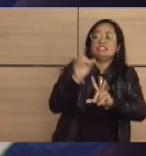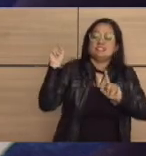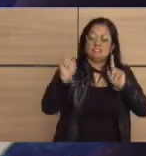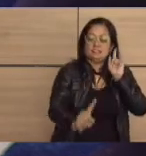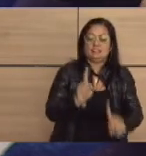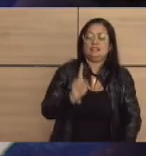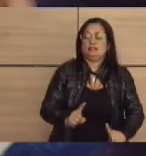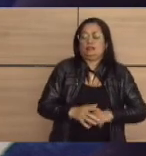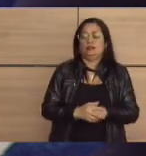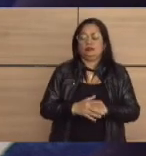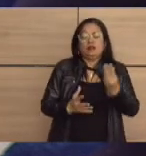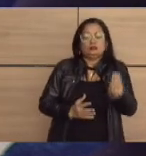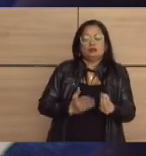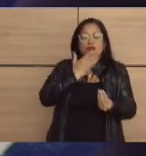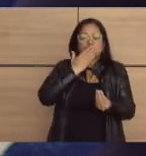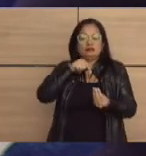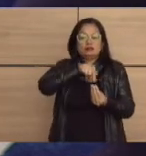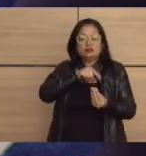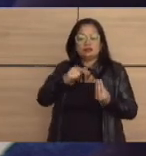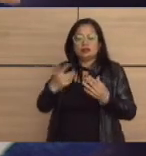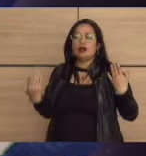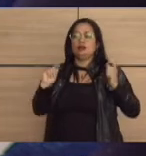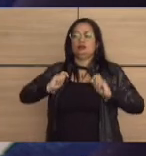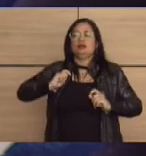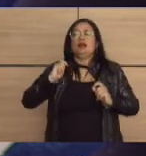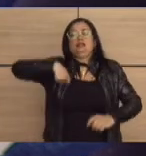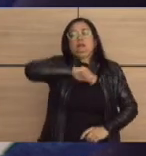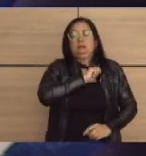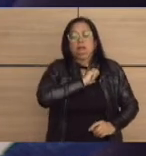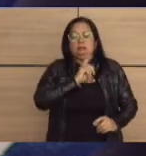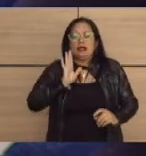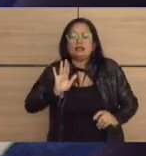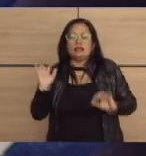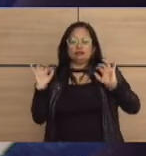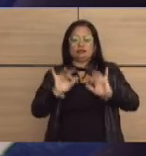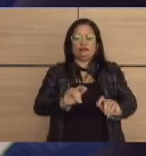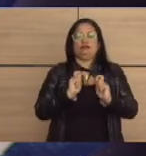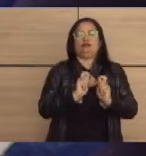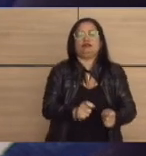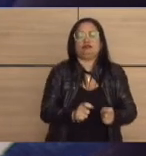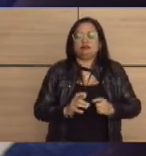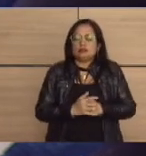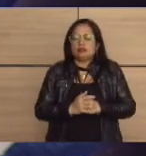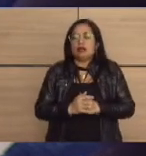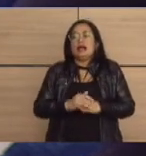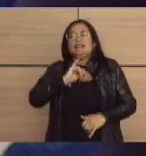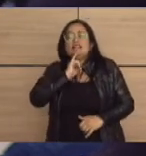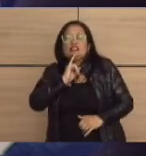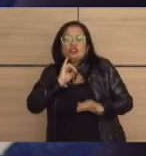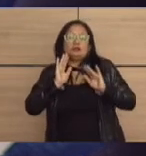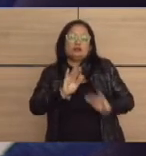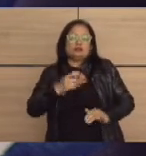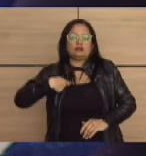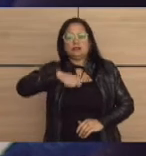fueron cubiertas por la lengua castellana, y que las lenguas y que las religiones indígenas fueron cubiertas